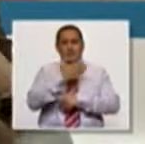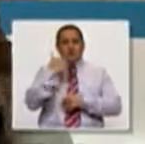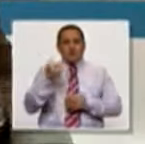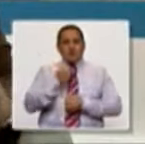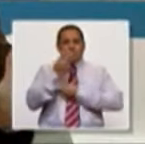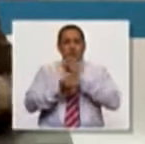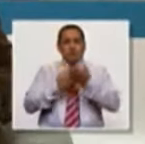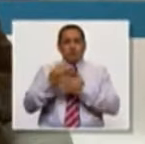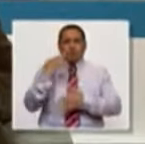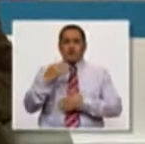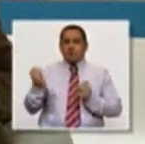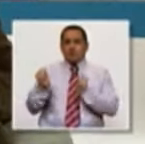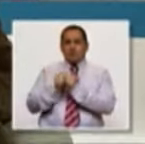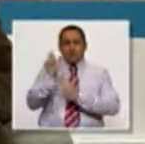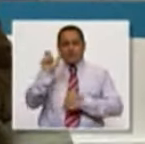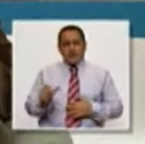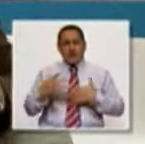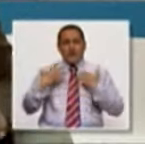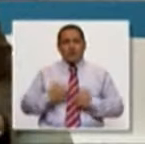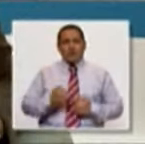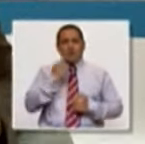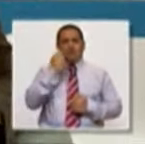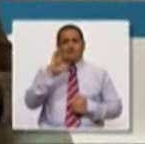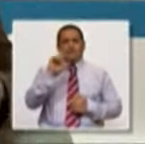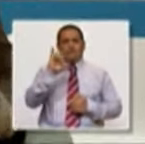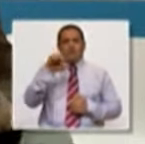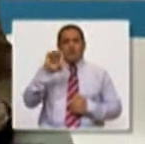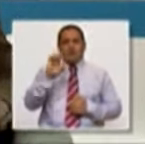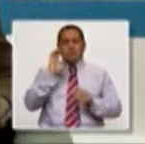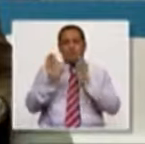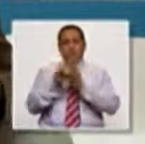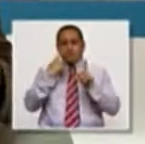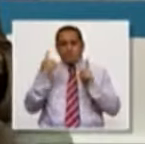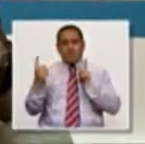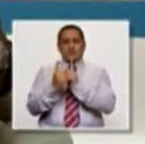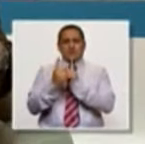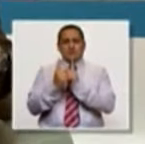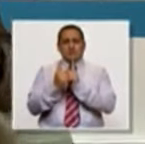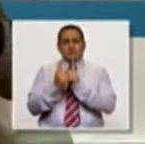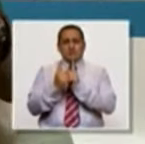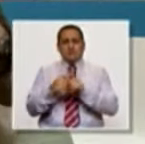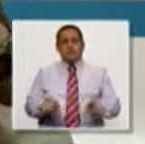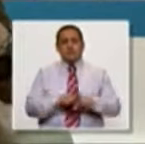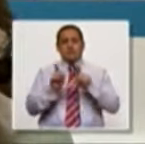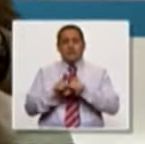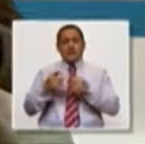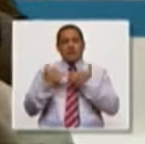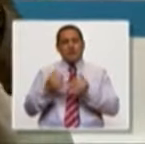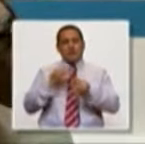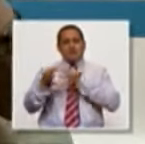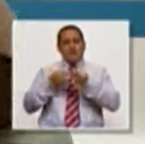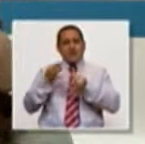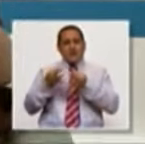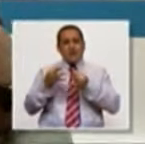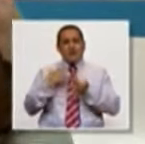la información, como siempre nos acompaña el doctor Felipe, a quien agradecemos siempre su presencia. Y Felipe, en ese sentido,